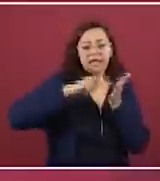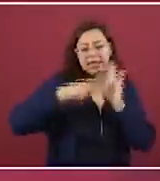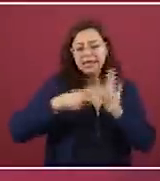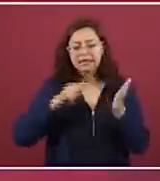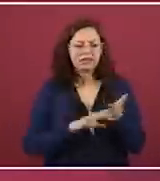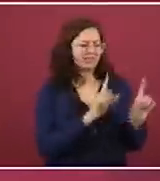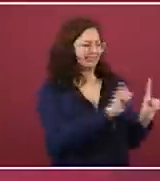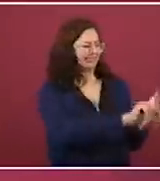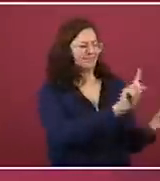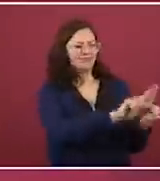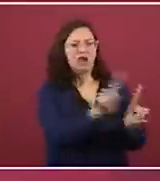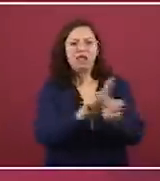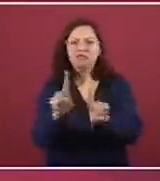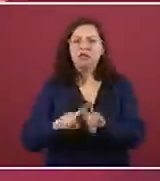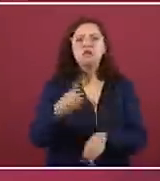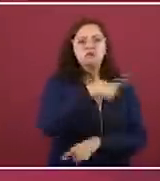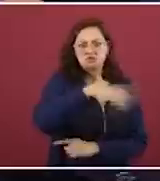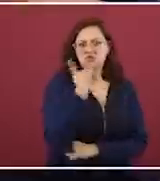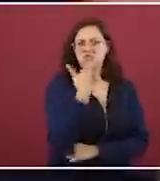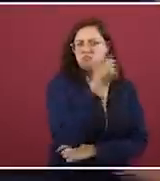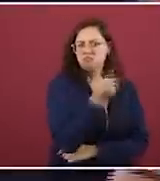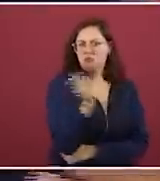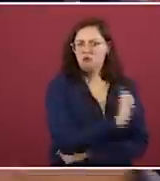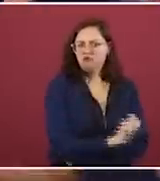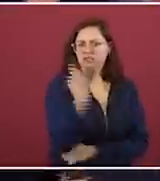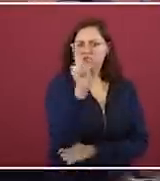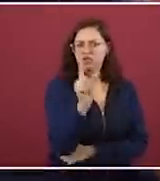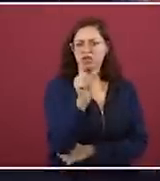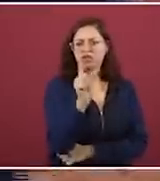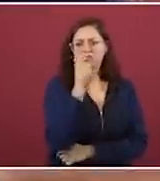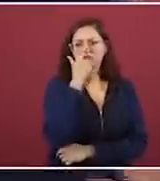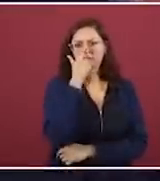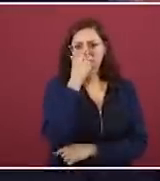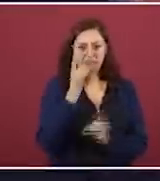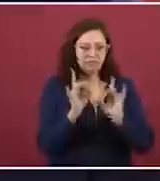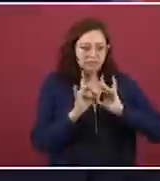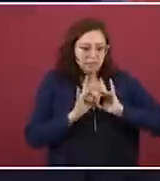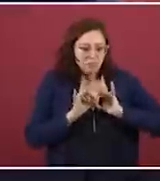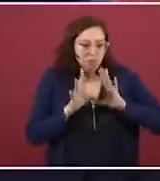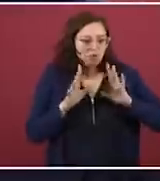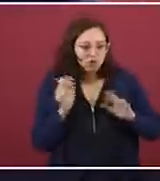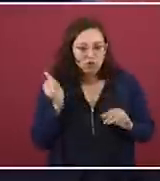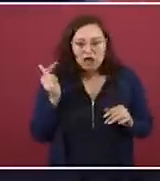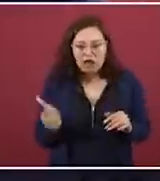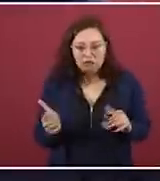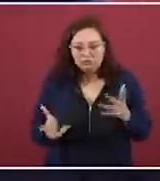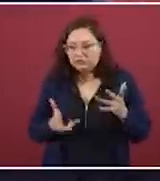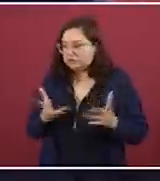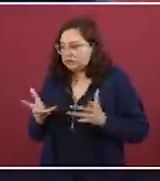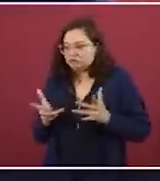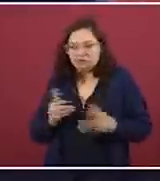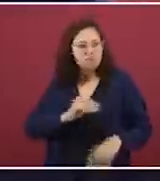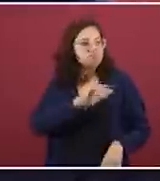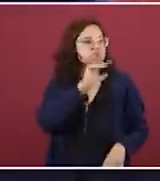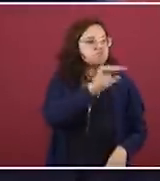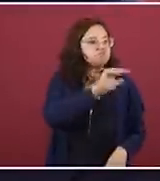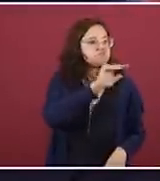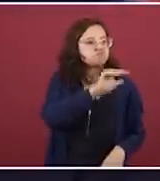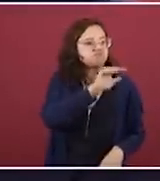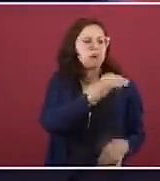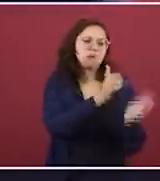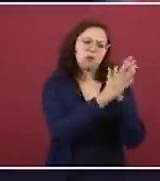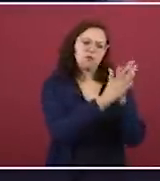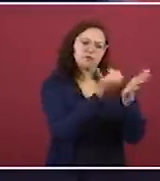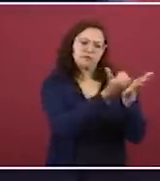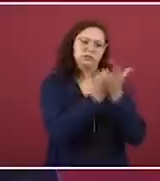de todas las profesiones. Entonces, de repente necesitamos algo y les